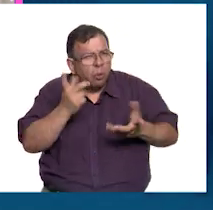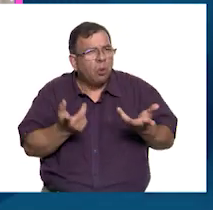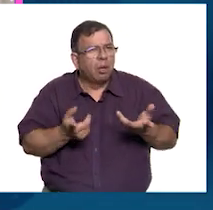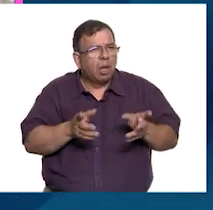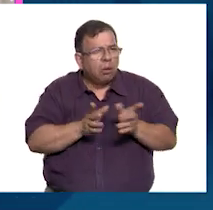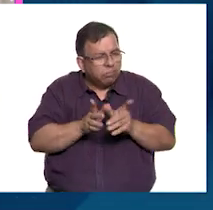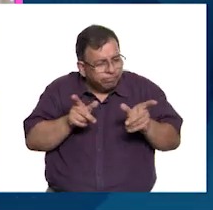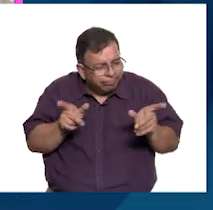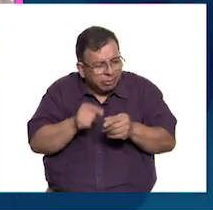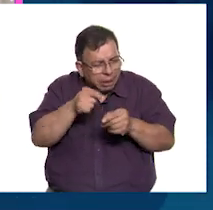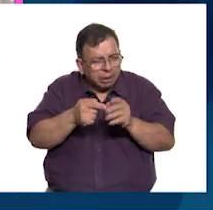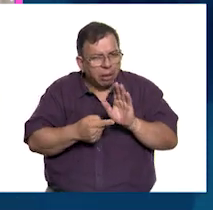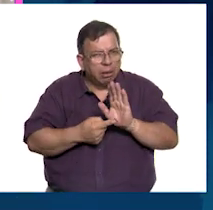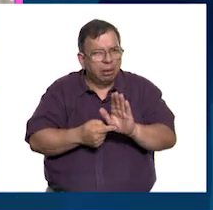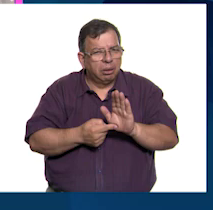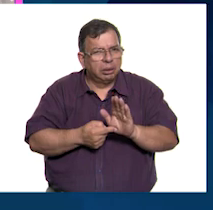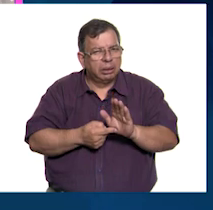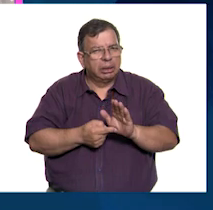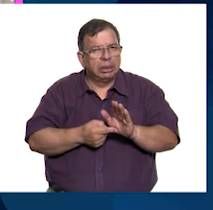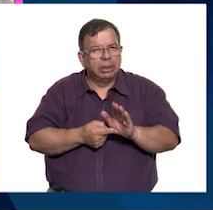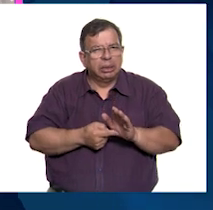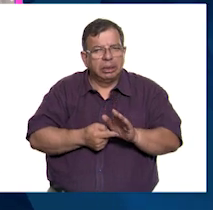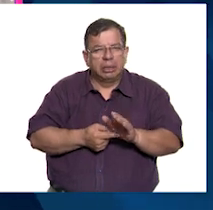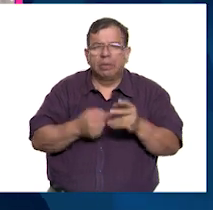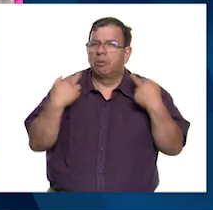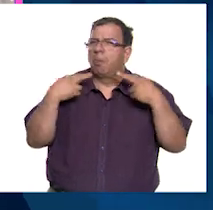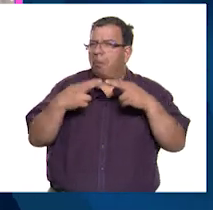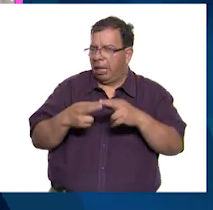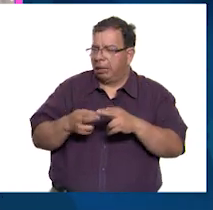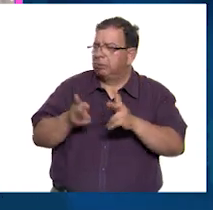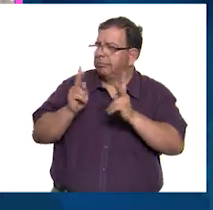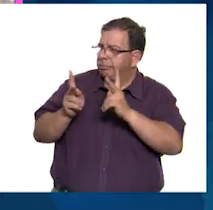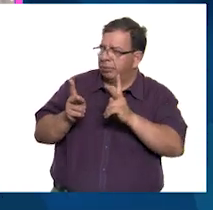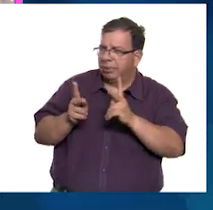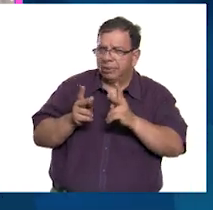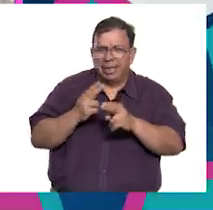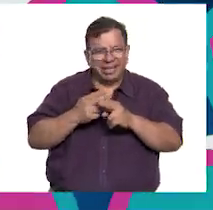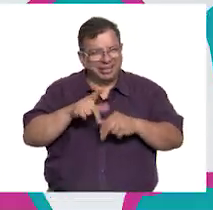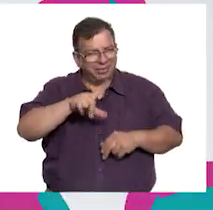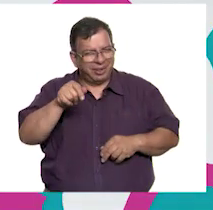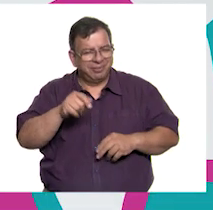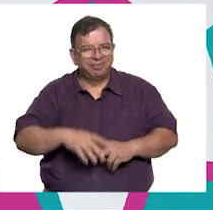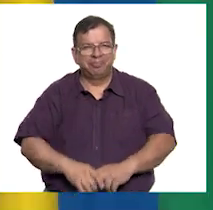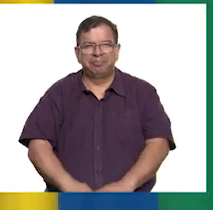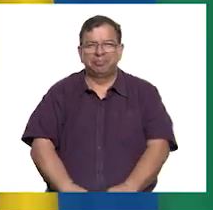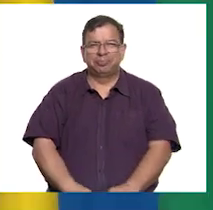sobre estas demostraciones y comentárselas a tu maestro de grupo. ¡Hasta luego!